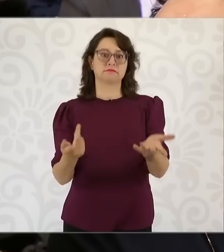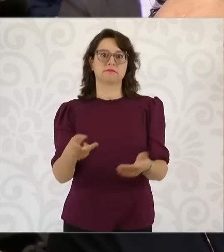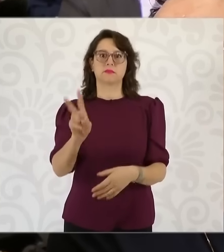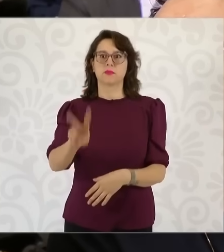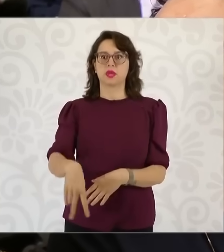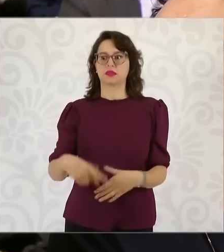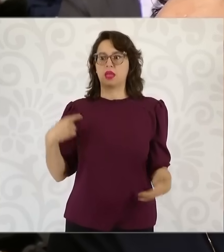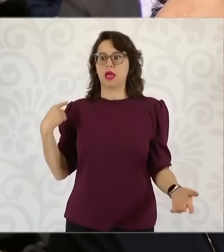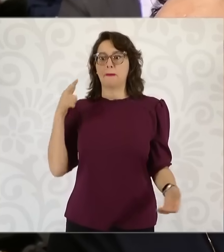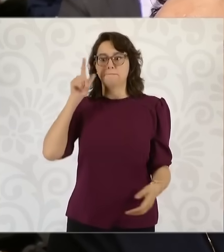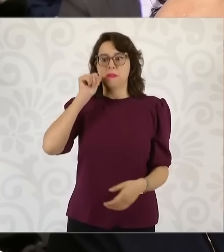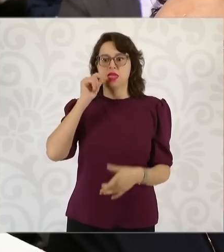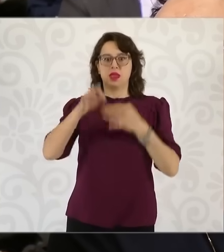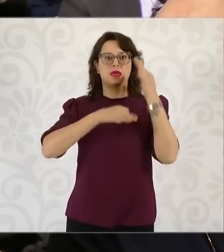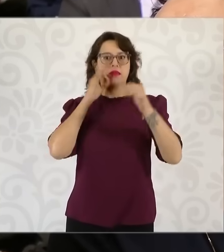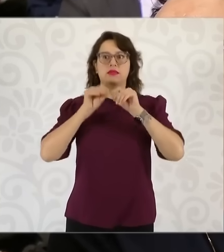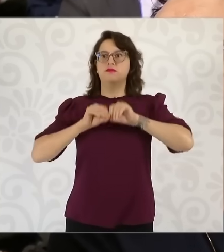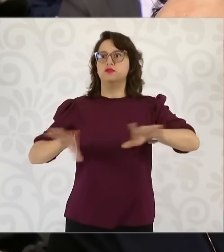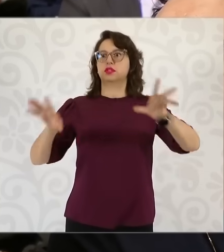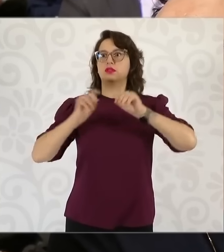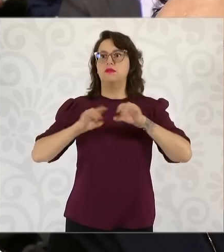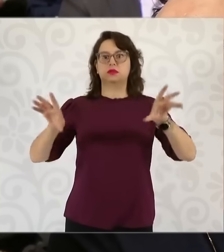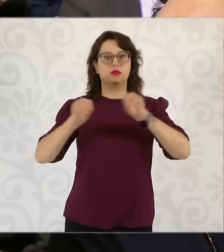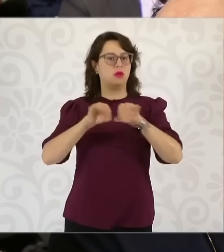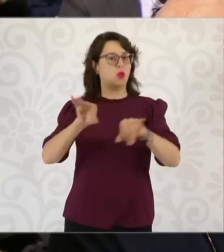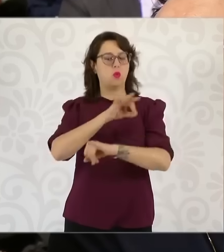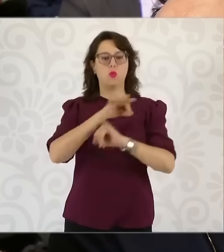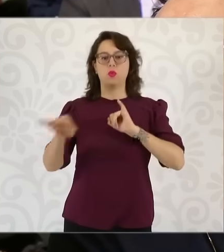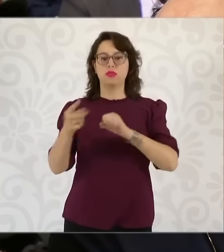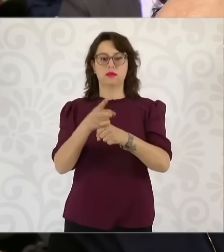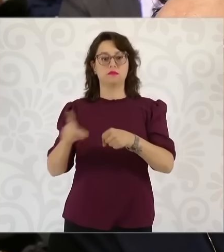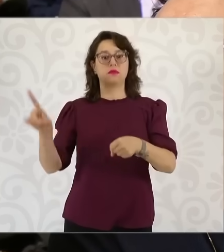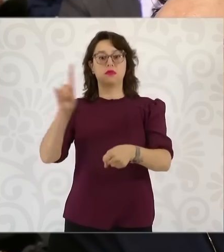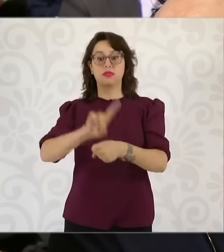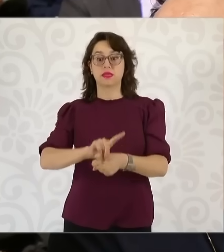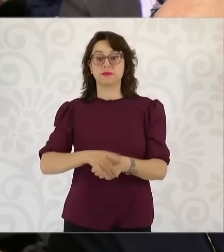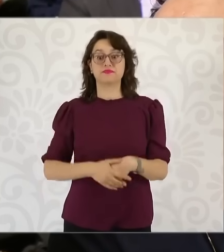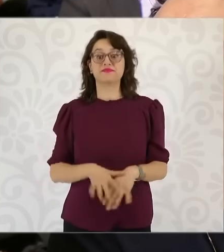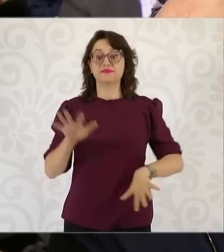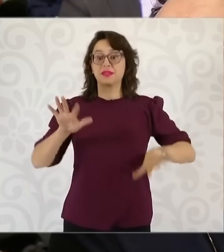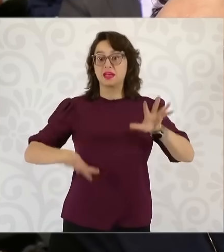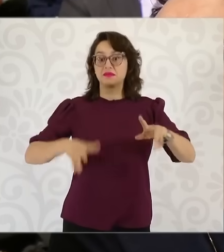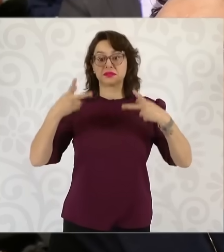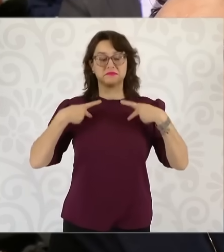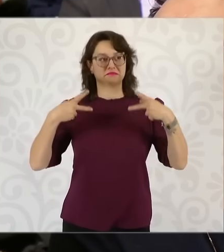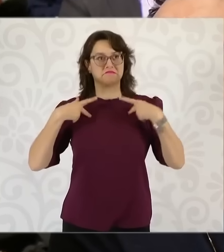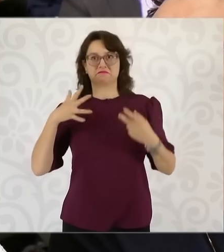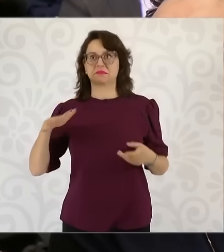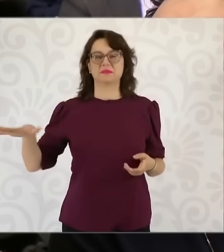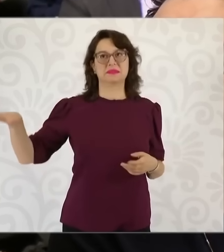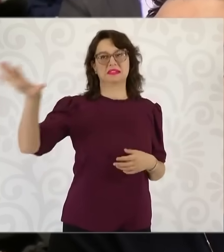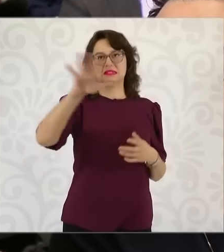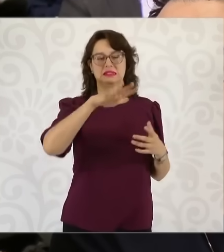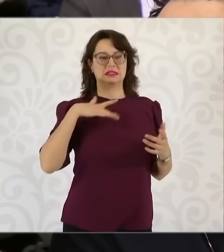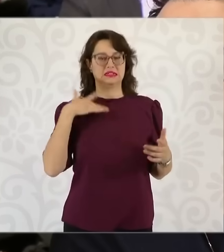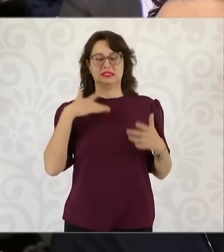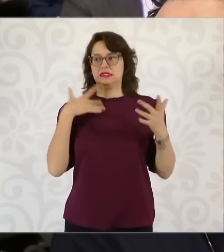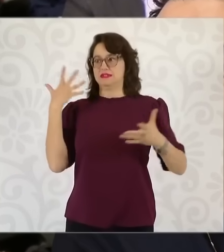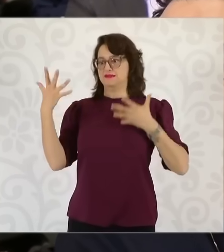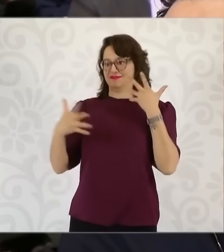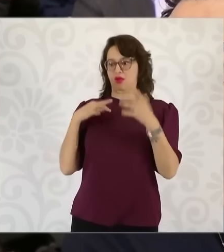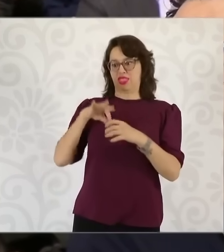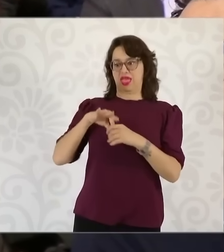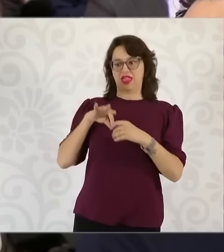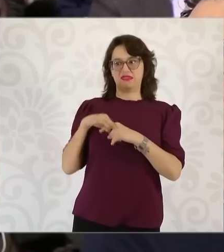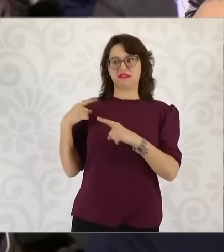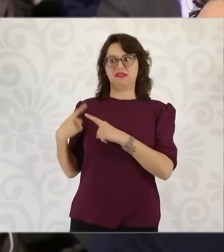brindar toda la información y, bueno, es importante compartirle que la gente no sabe por quién votar. Entonces, al momento de ingresar a la página del